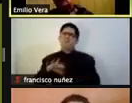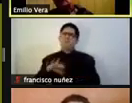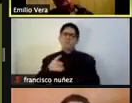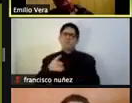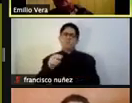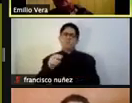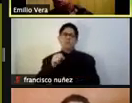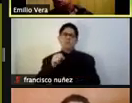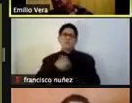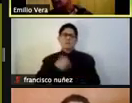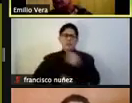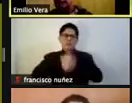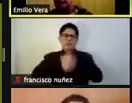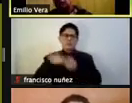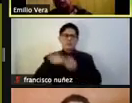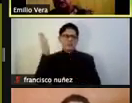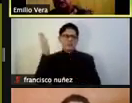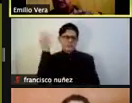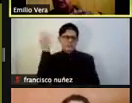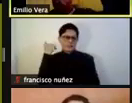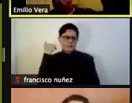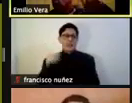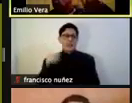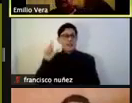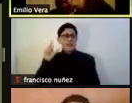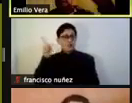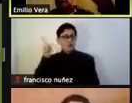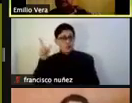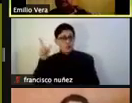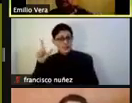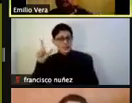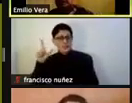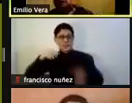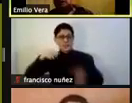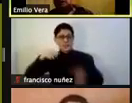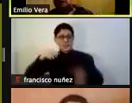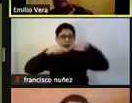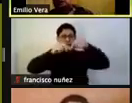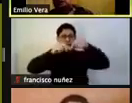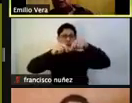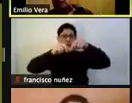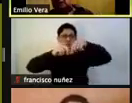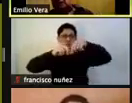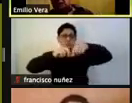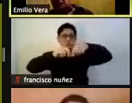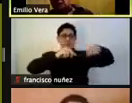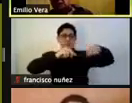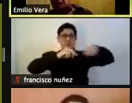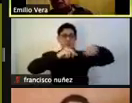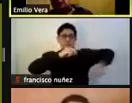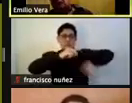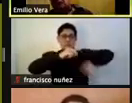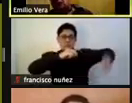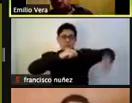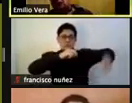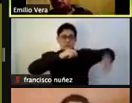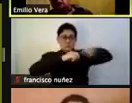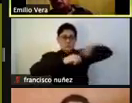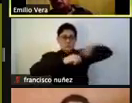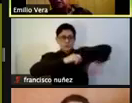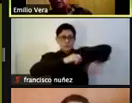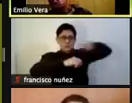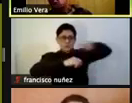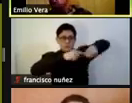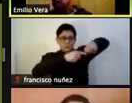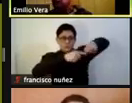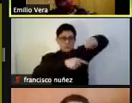que medían la profundidad del mar, lo hacían solamente por debajo del barco. Hoy por hoy existen estos sonares de multi-haz,